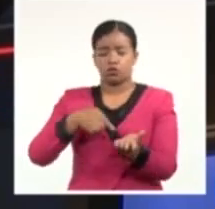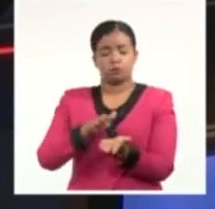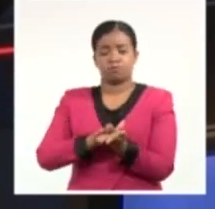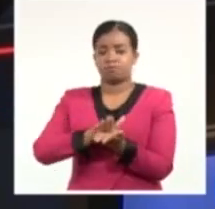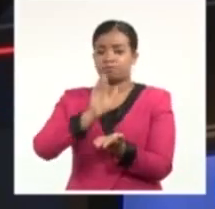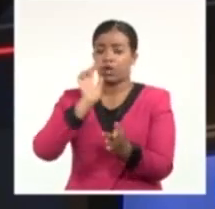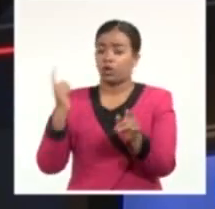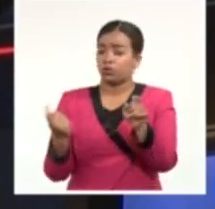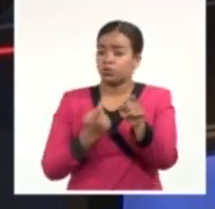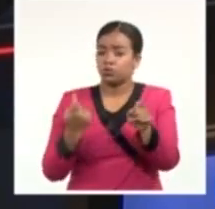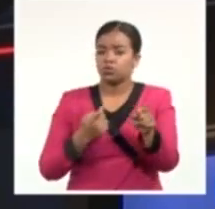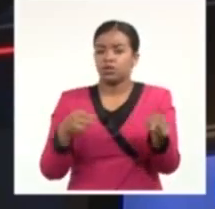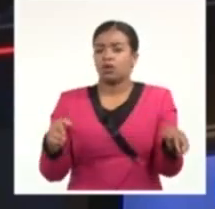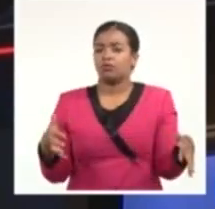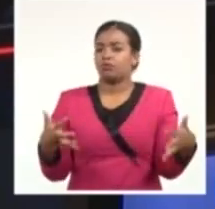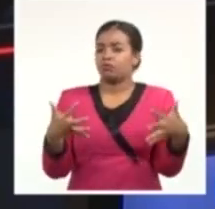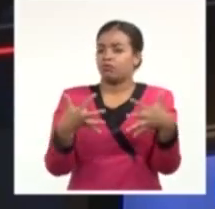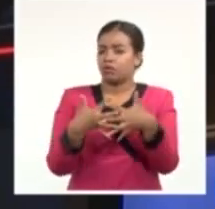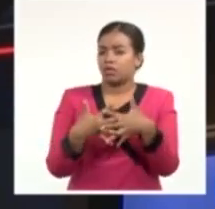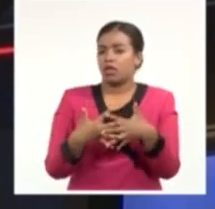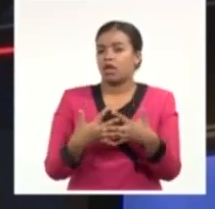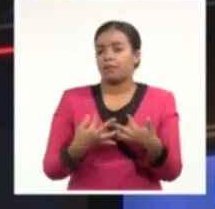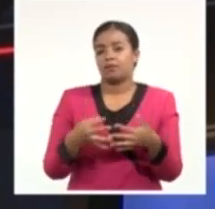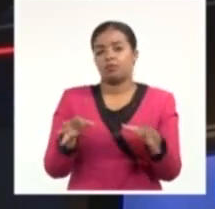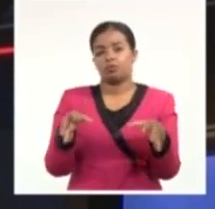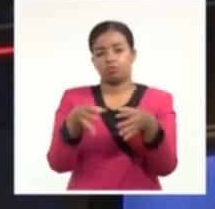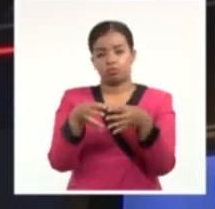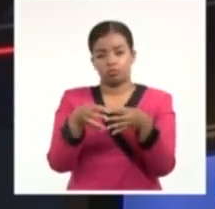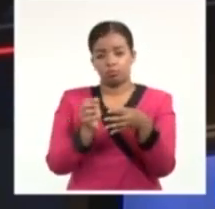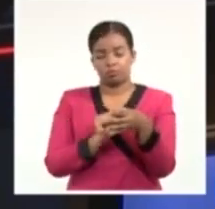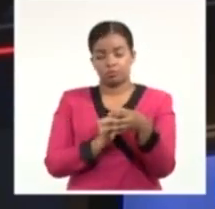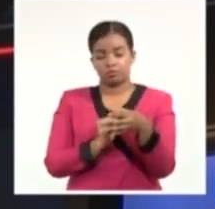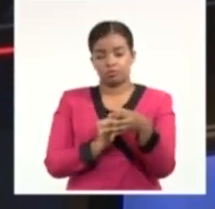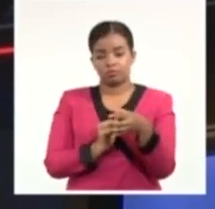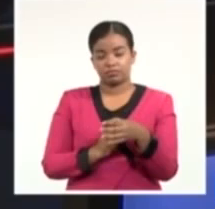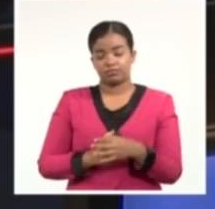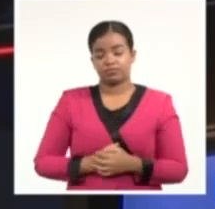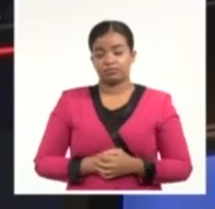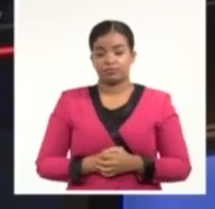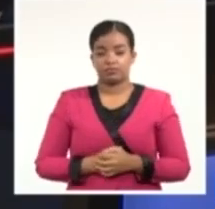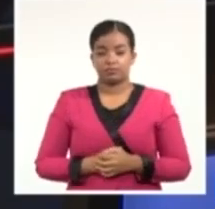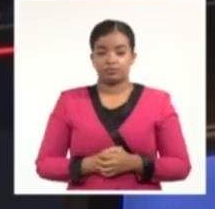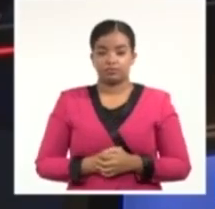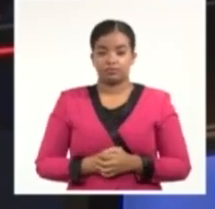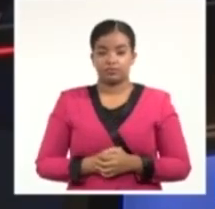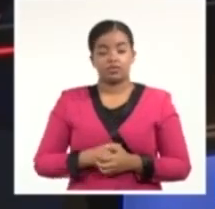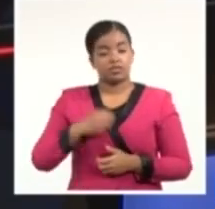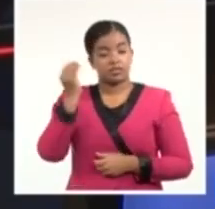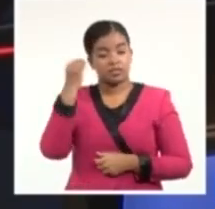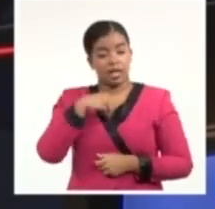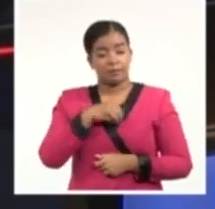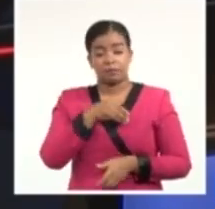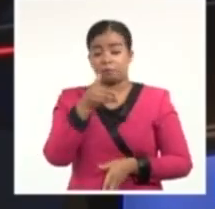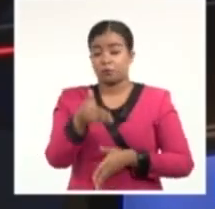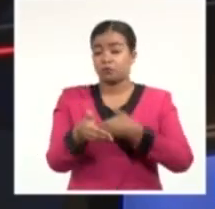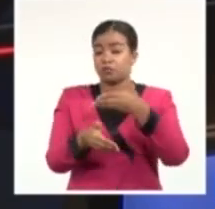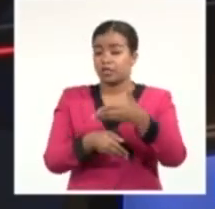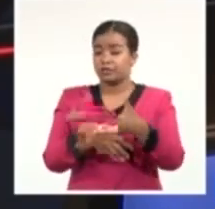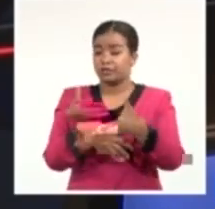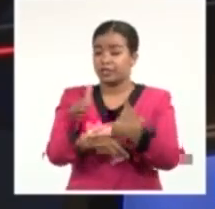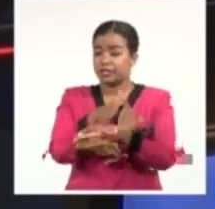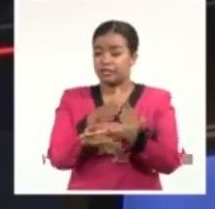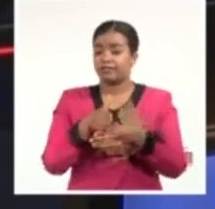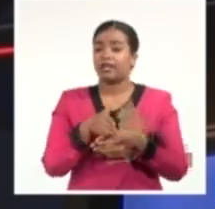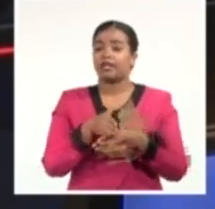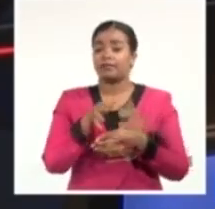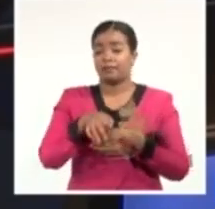unidad, presencia e influencia del grupo en los múltiples y relevantes procesos multilaterales a